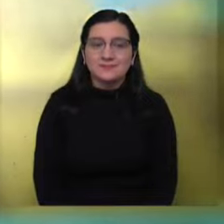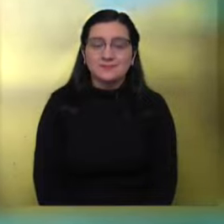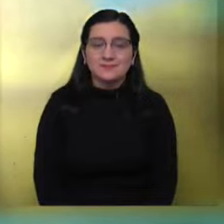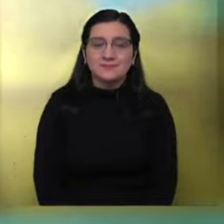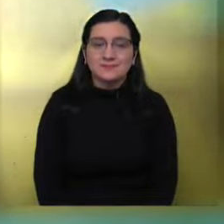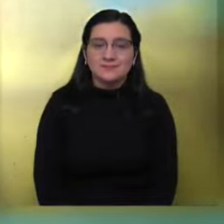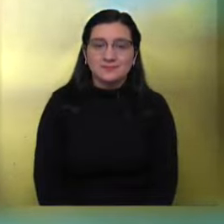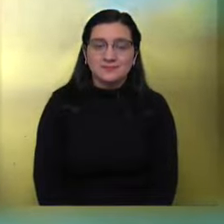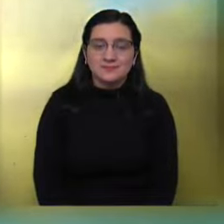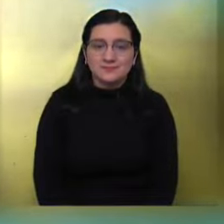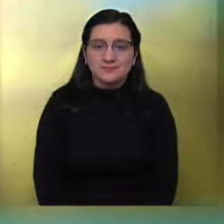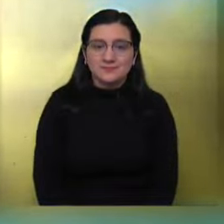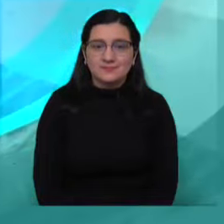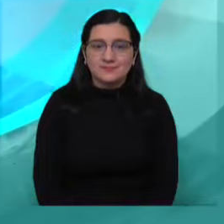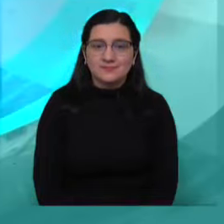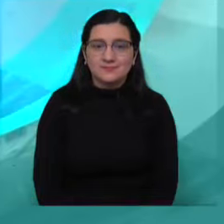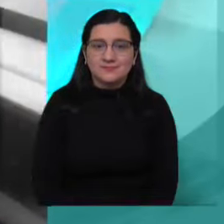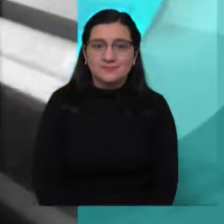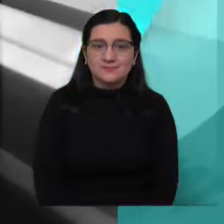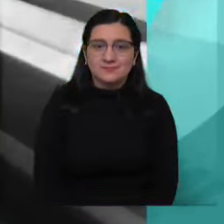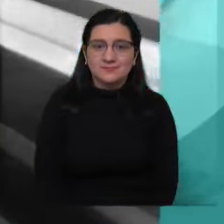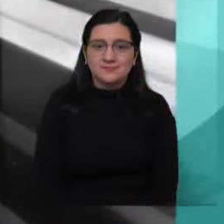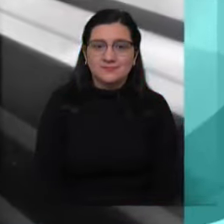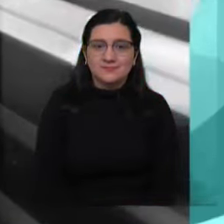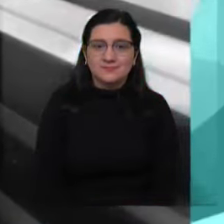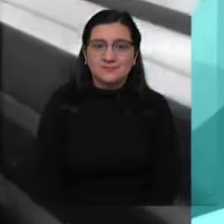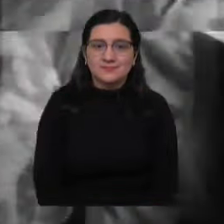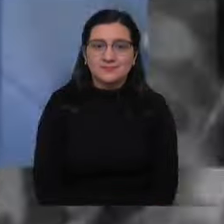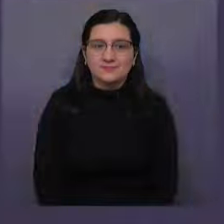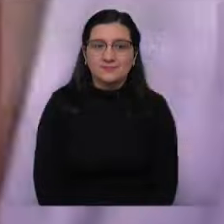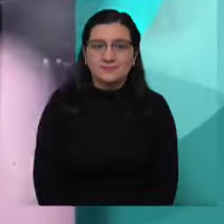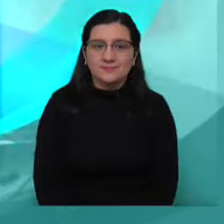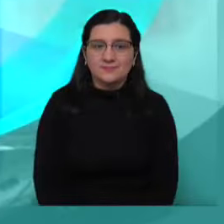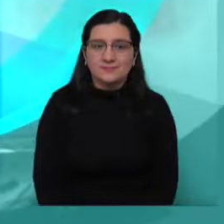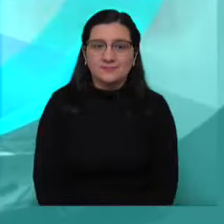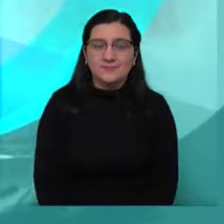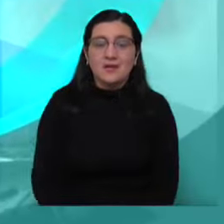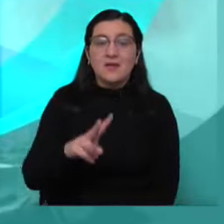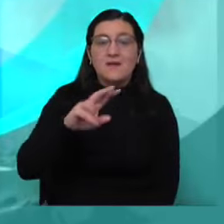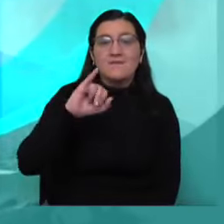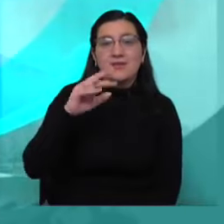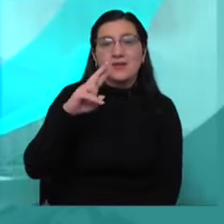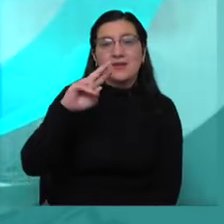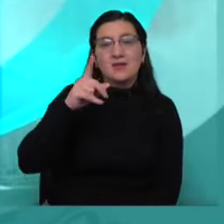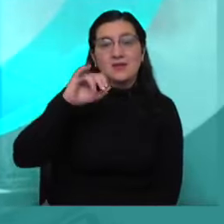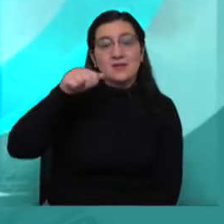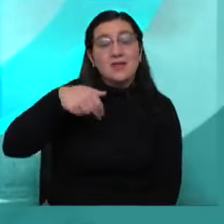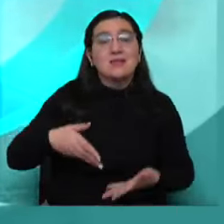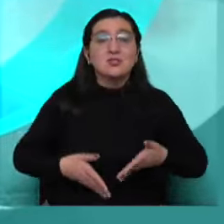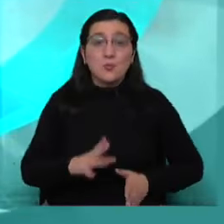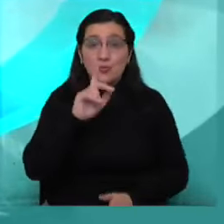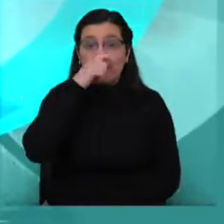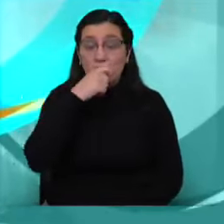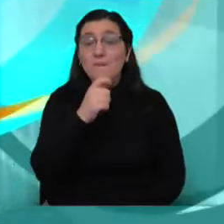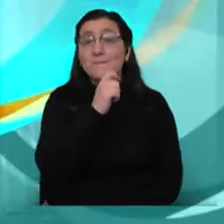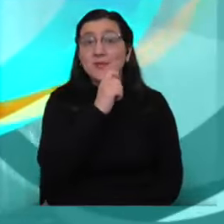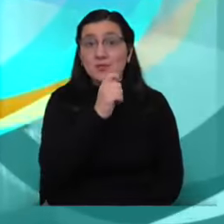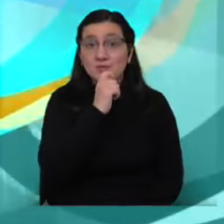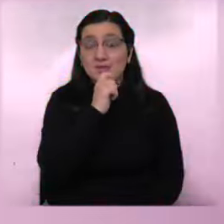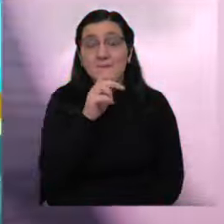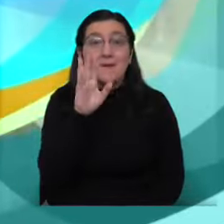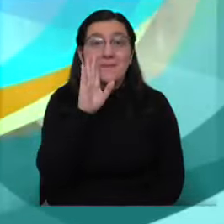con conu con su Virginia turbide nació en Montevideo es periodista